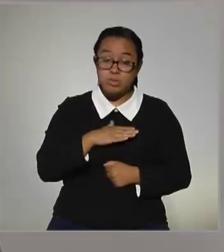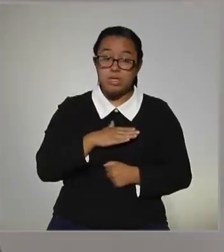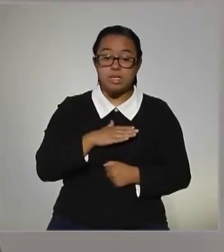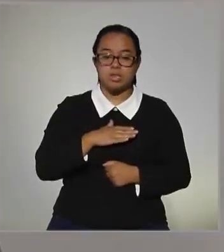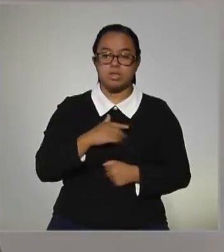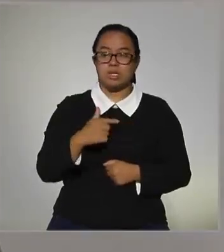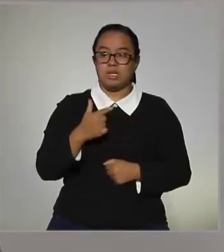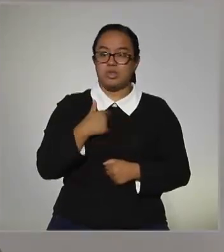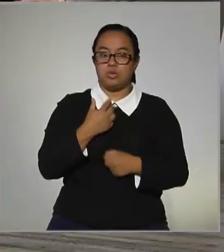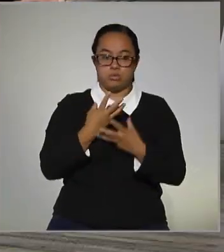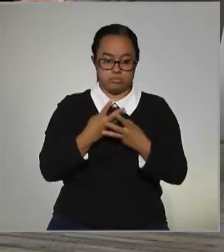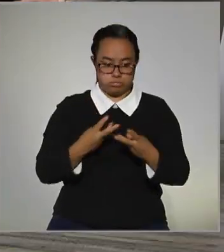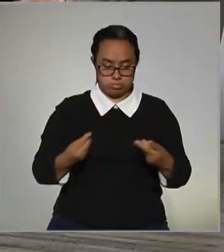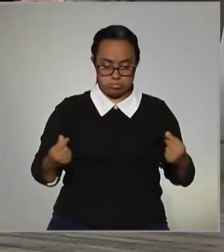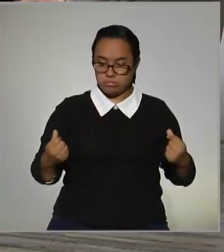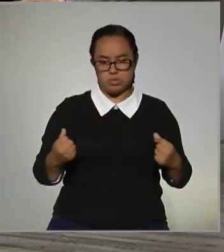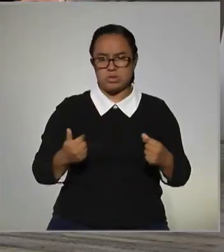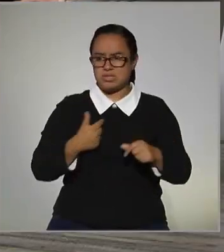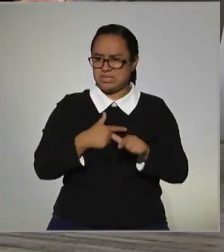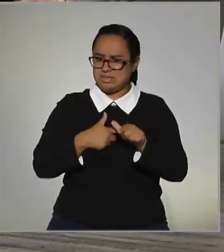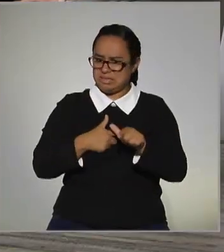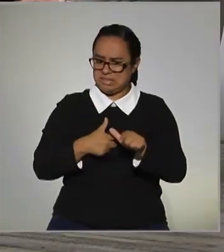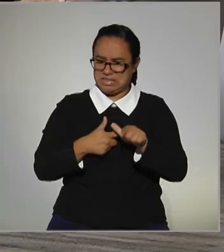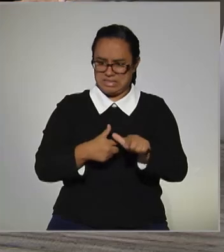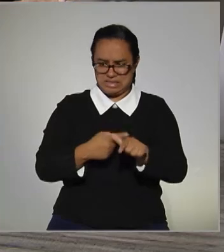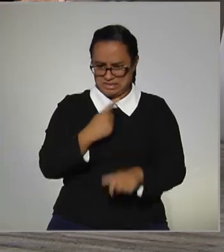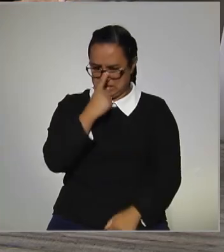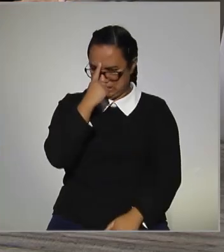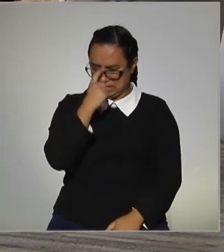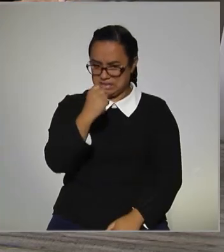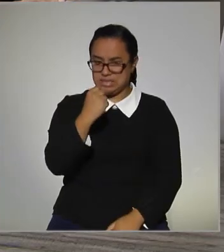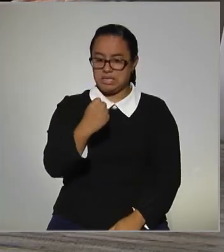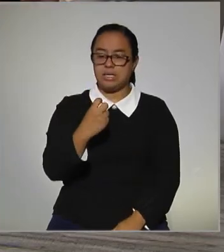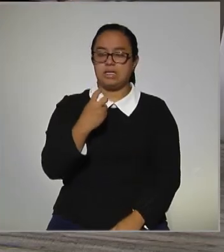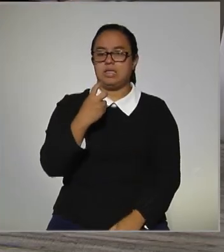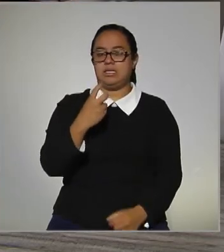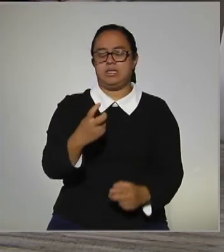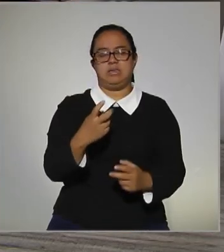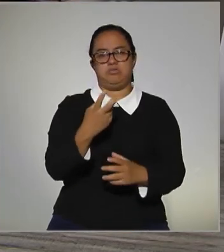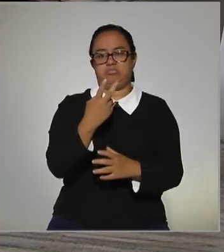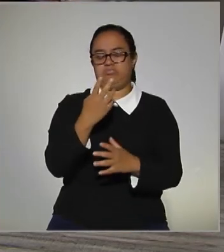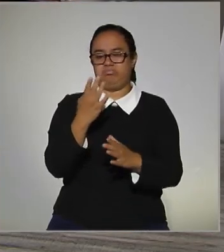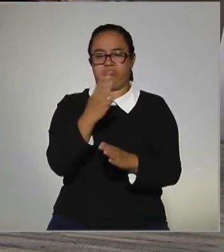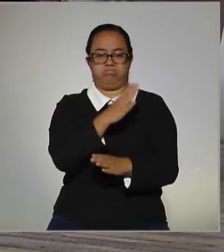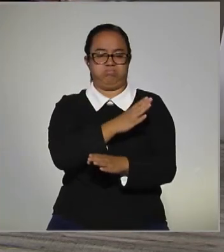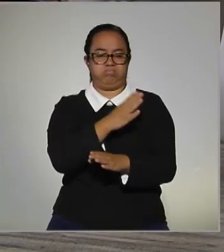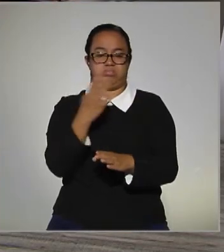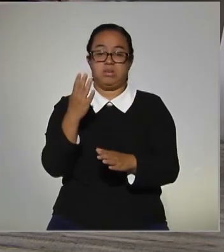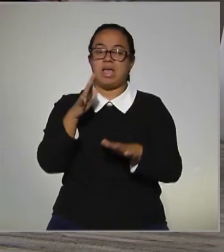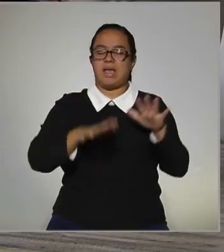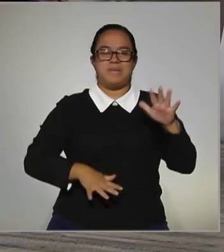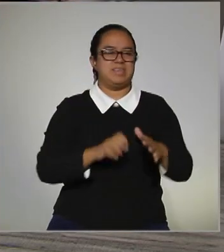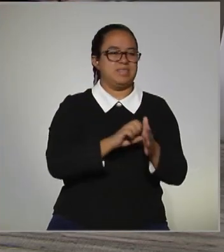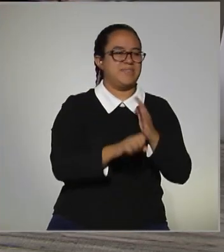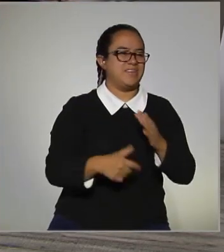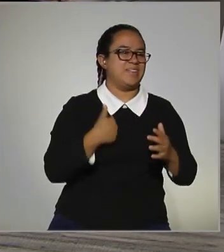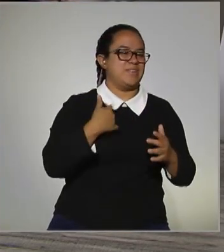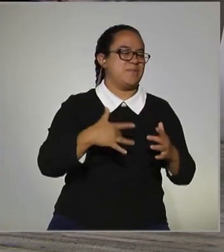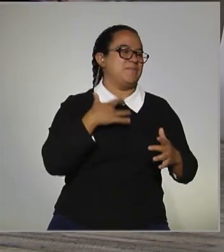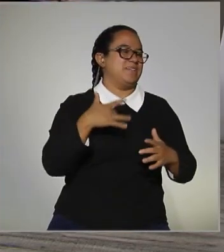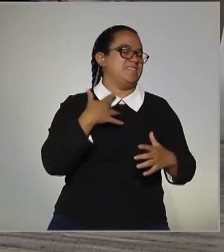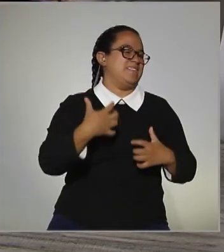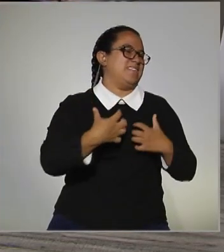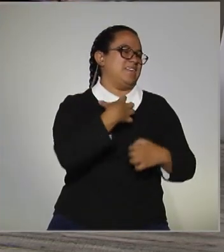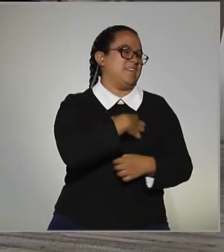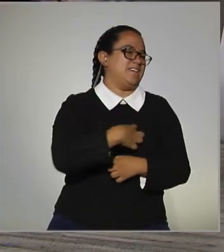puede dejar, ¿no? O sea, no lo puedo dejar y no me puede dejar, ¿no? Es una cuestión ahí como muy dual, donde uno está gozosamente regodeándose en